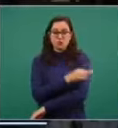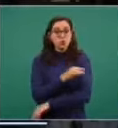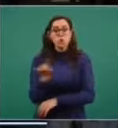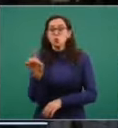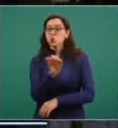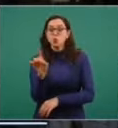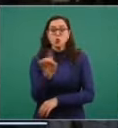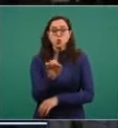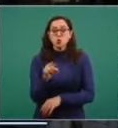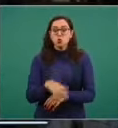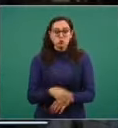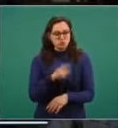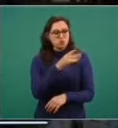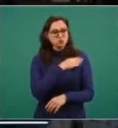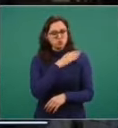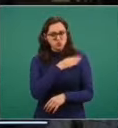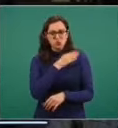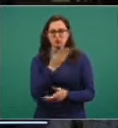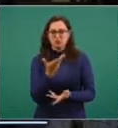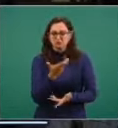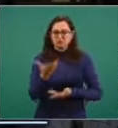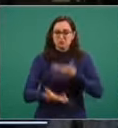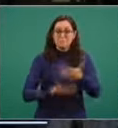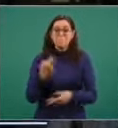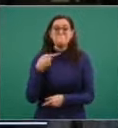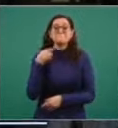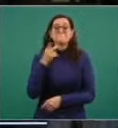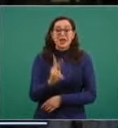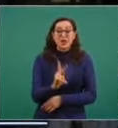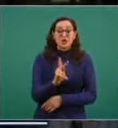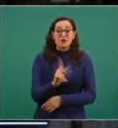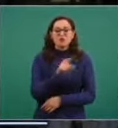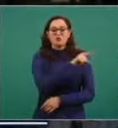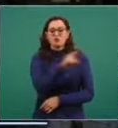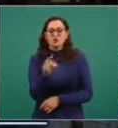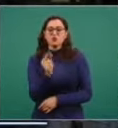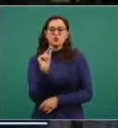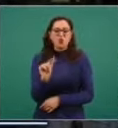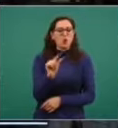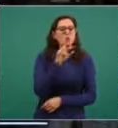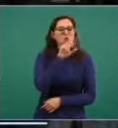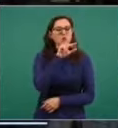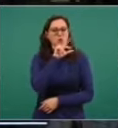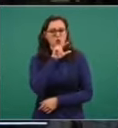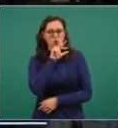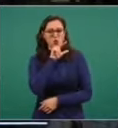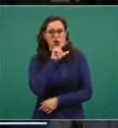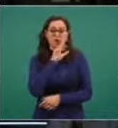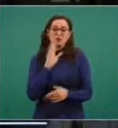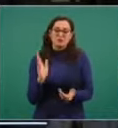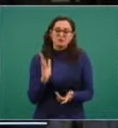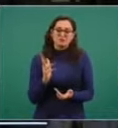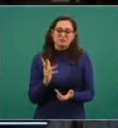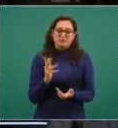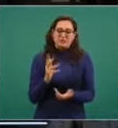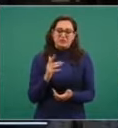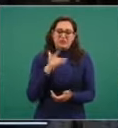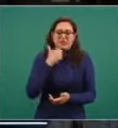país. Pero sí me expresaron inquietudes que creo que son de fondo y que usted debe conocer.